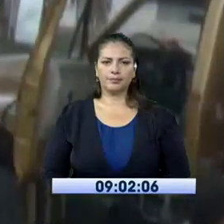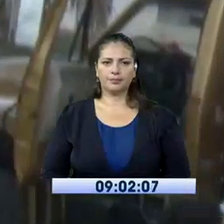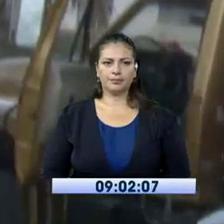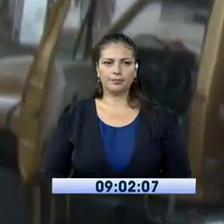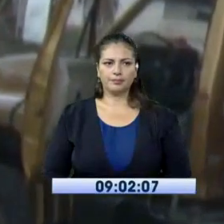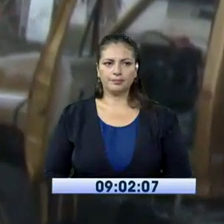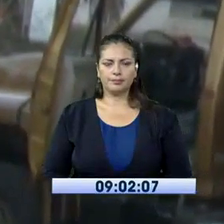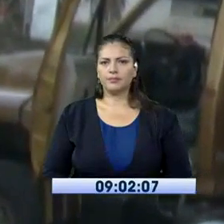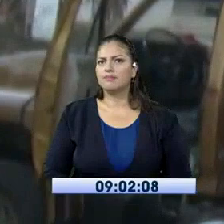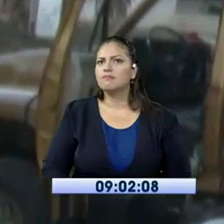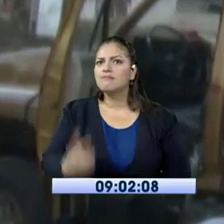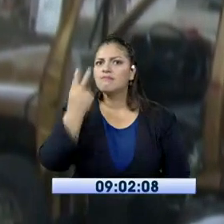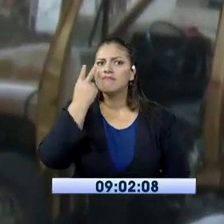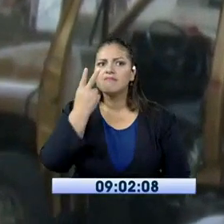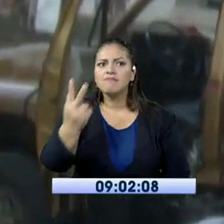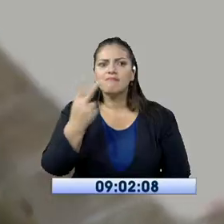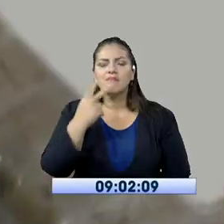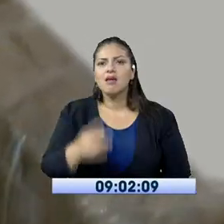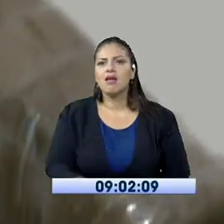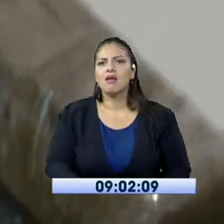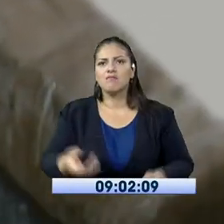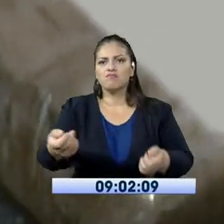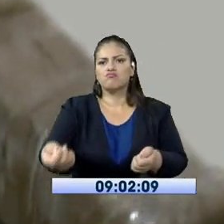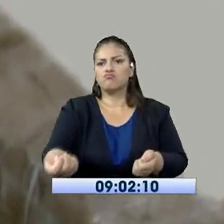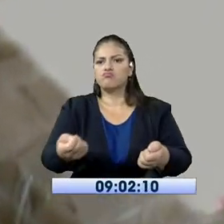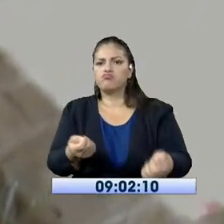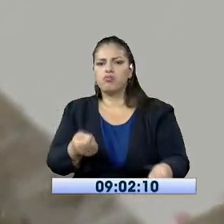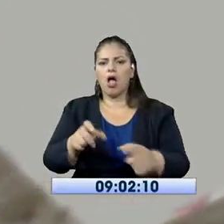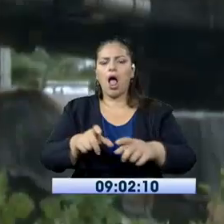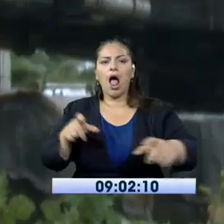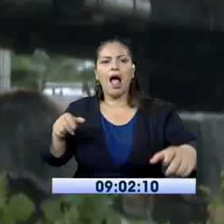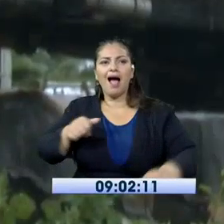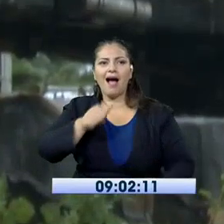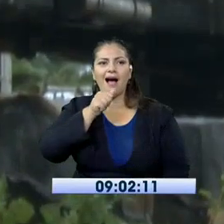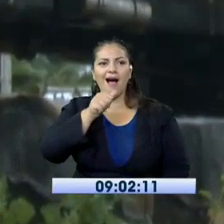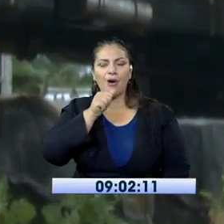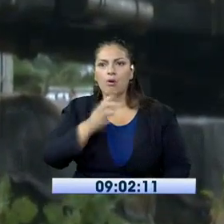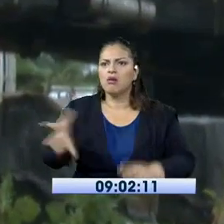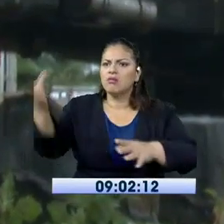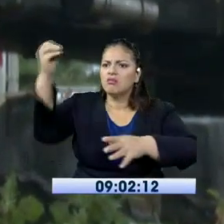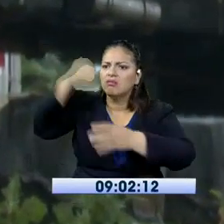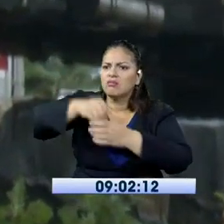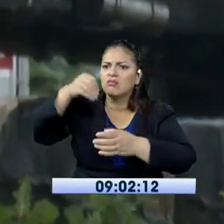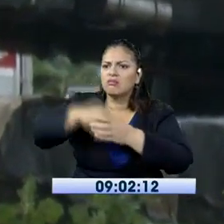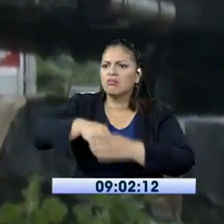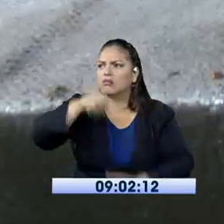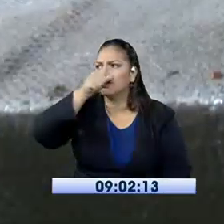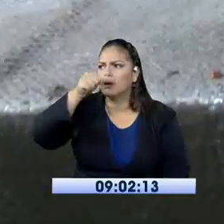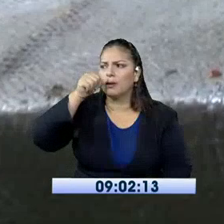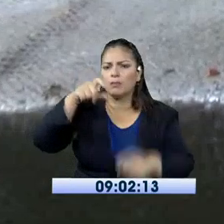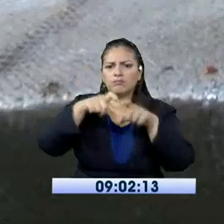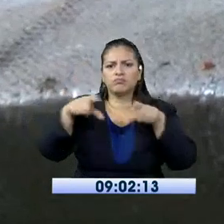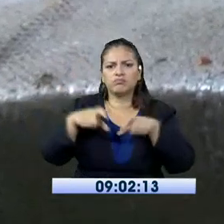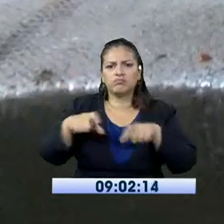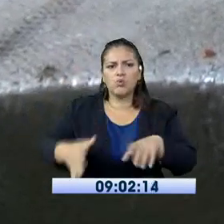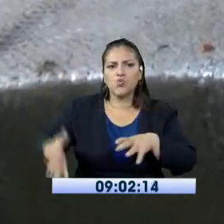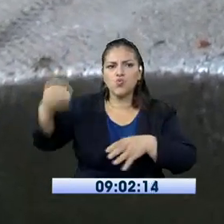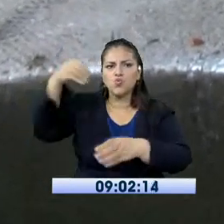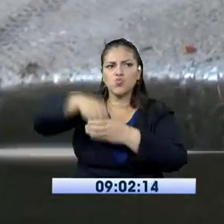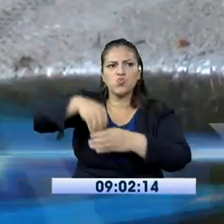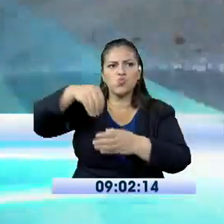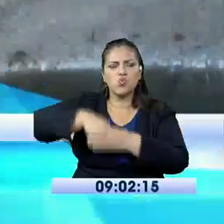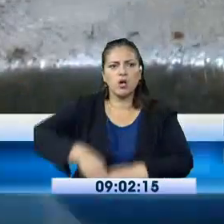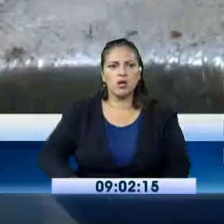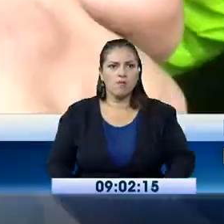En este tanquero fueron camuflados varios bloques de droga que fue capturado en la parroquia Andrés de Vera de Puerto Viejo por agentes de la UIAT, que luego